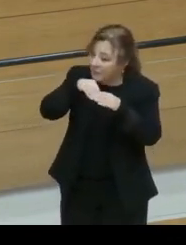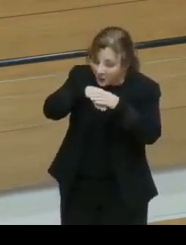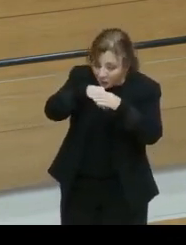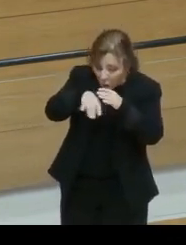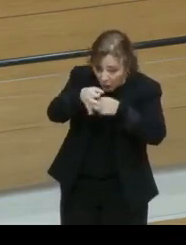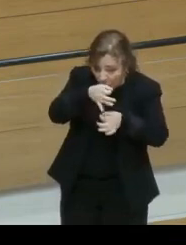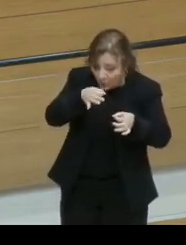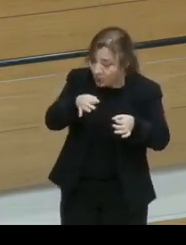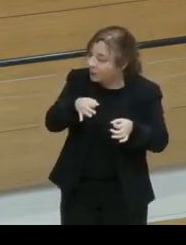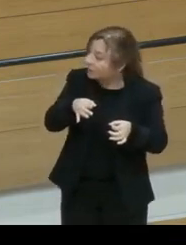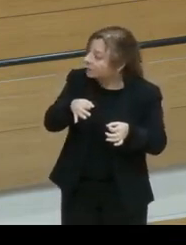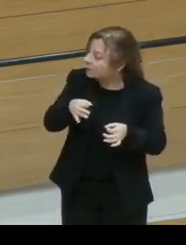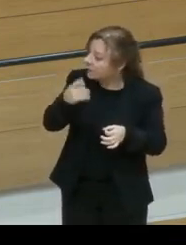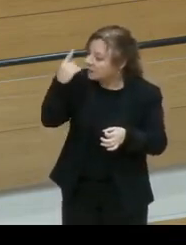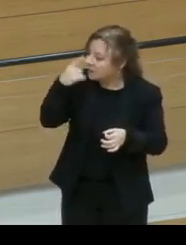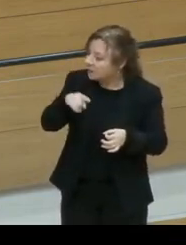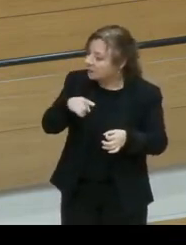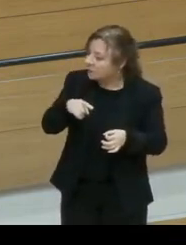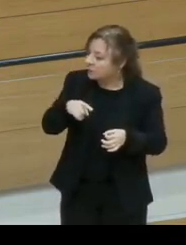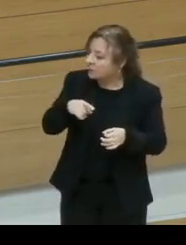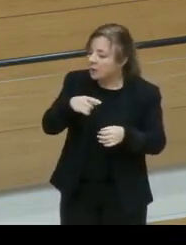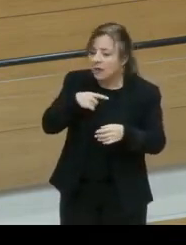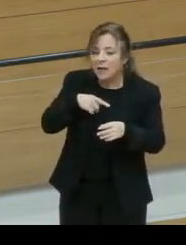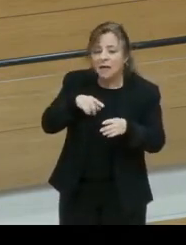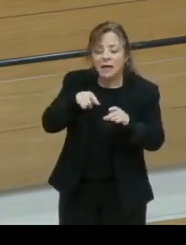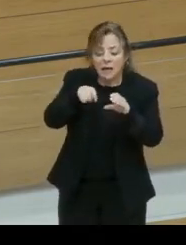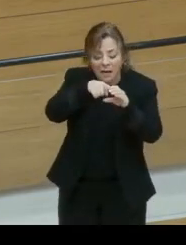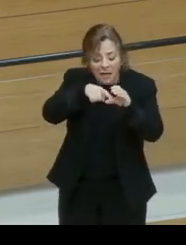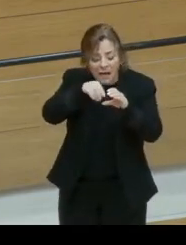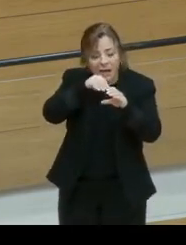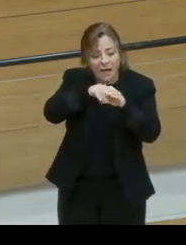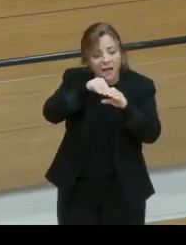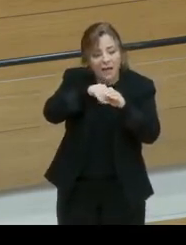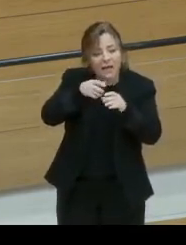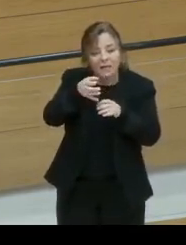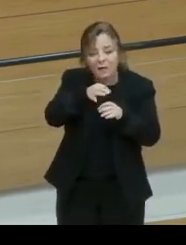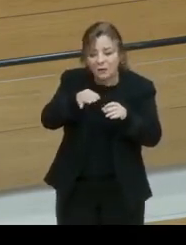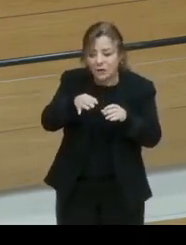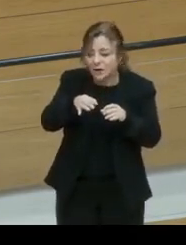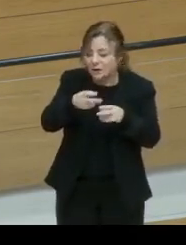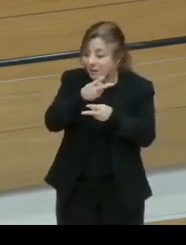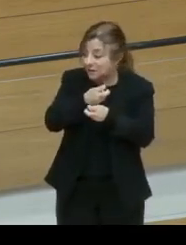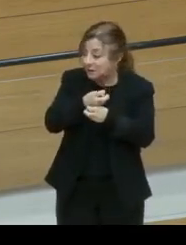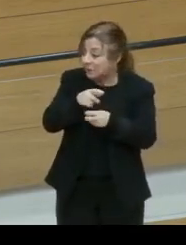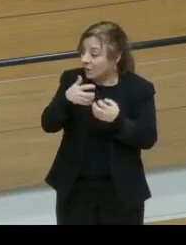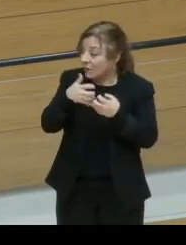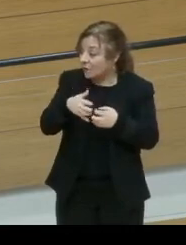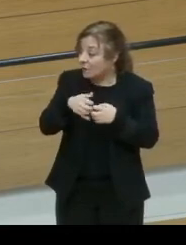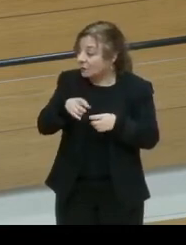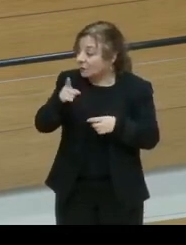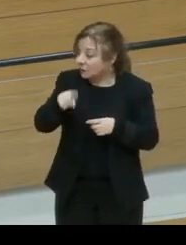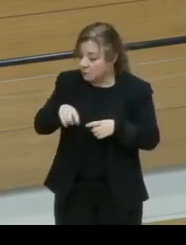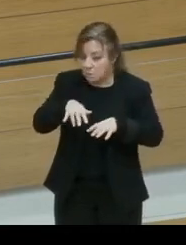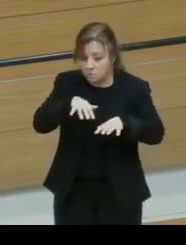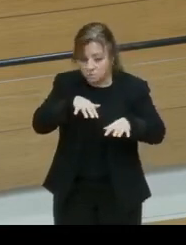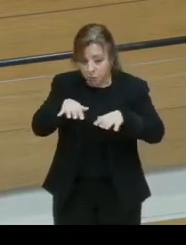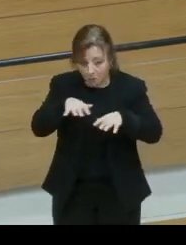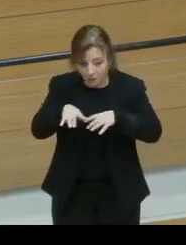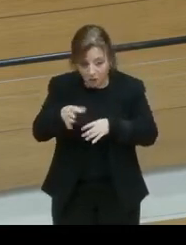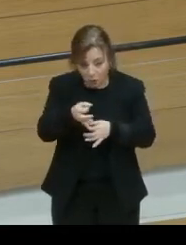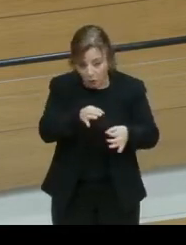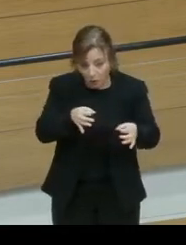célula. ¿Sabéis lo que es el citoesqueleto y la matriz celular? Su función es también movimiento